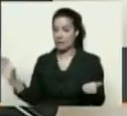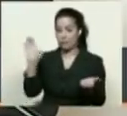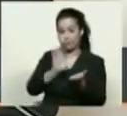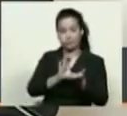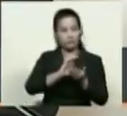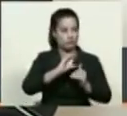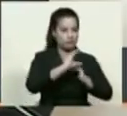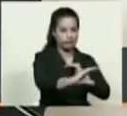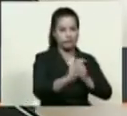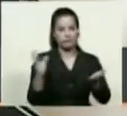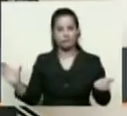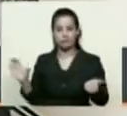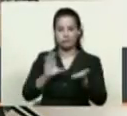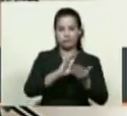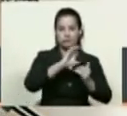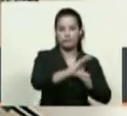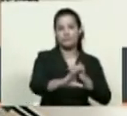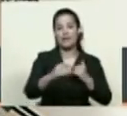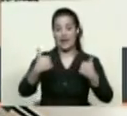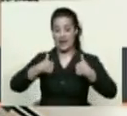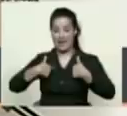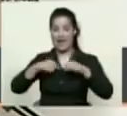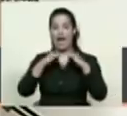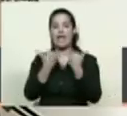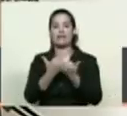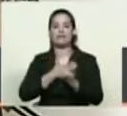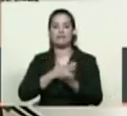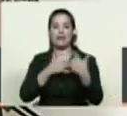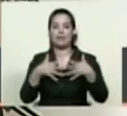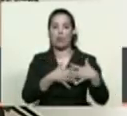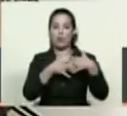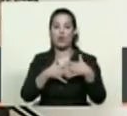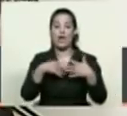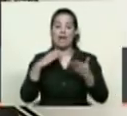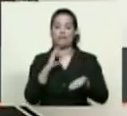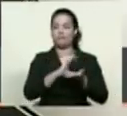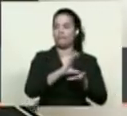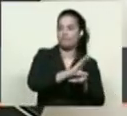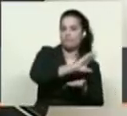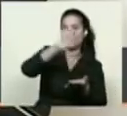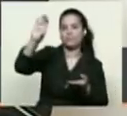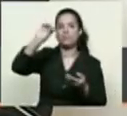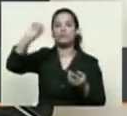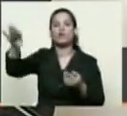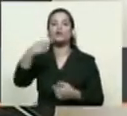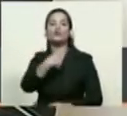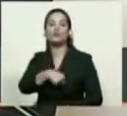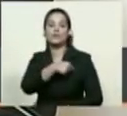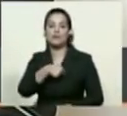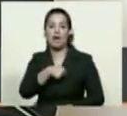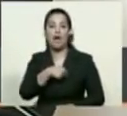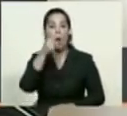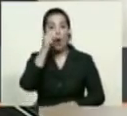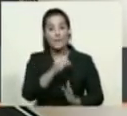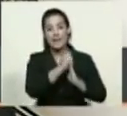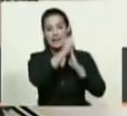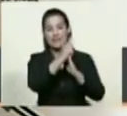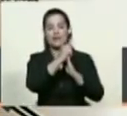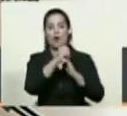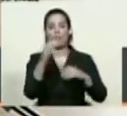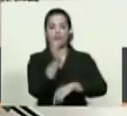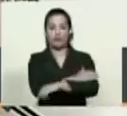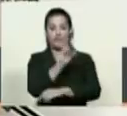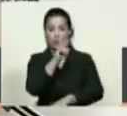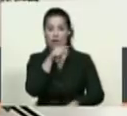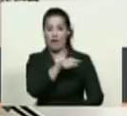a paraísos fiscales y a cuentas en banco suizo. Ese que es jefe de la oposición venezolana en Weston, Florida, pues